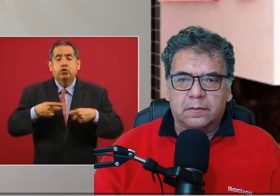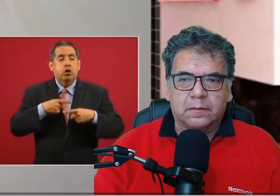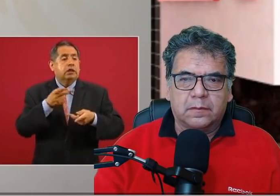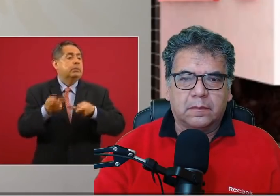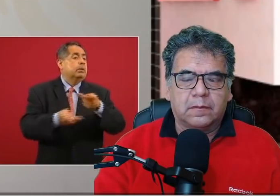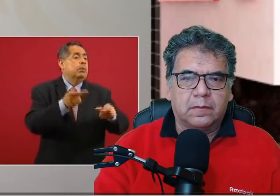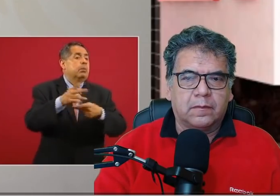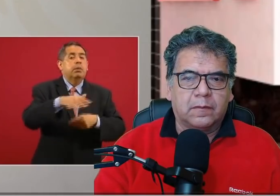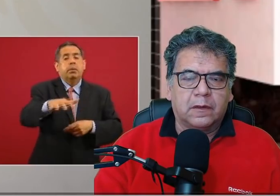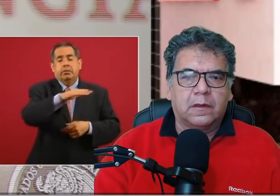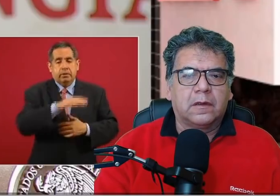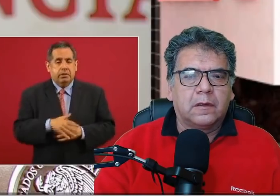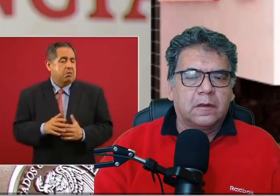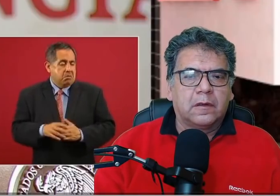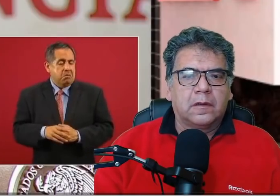Ya estoy viendo que hay